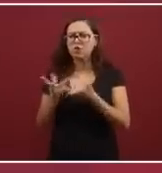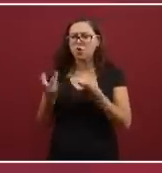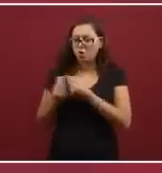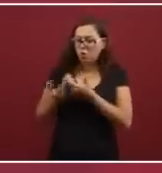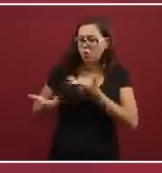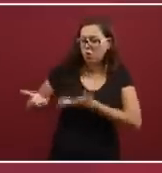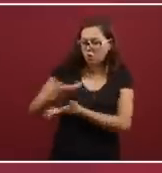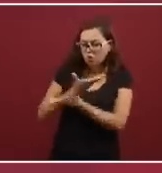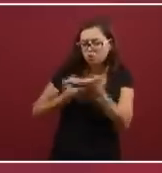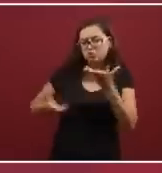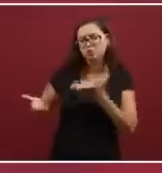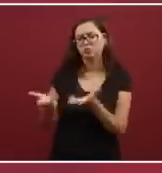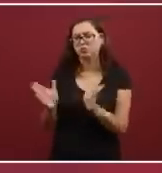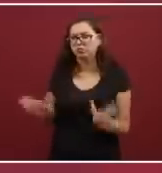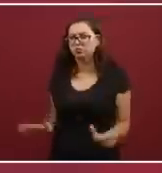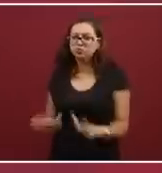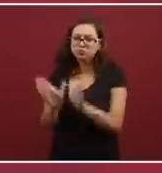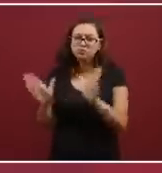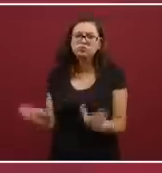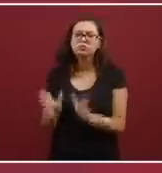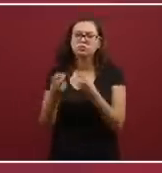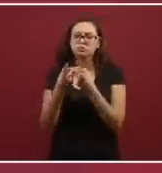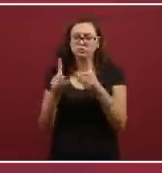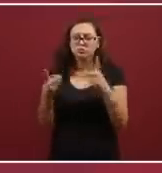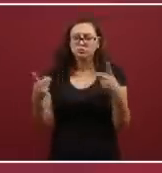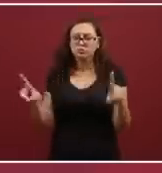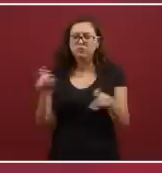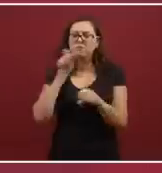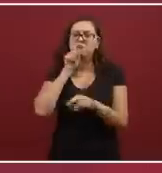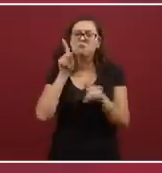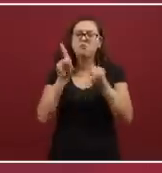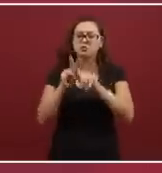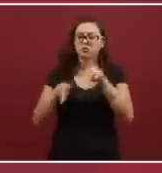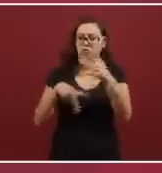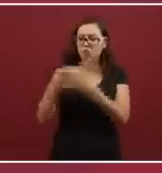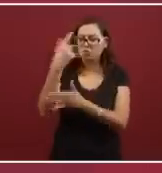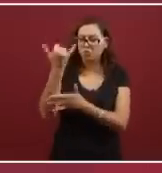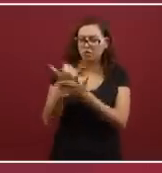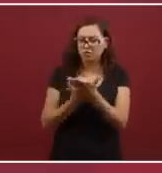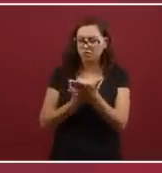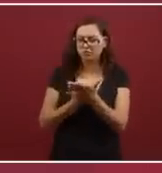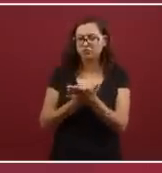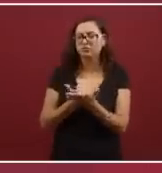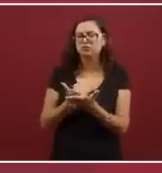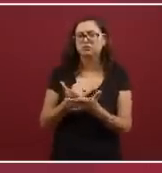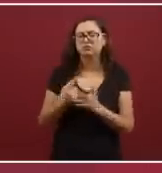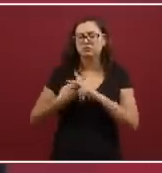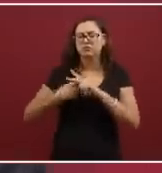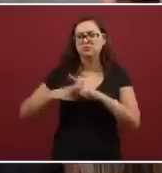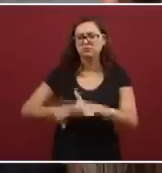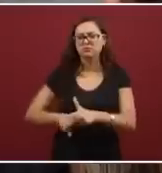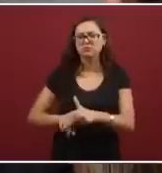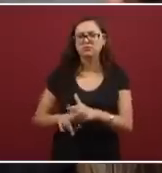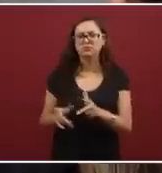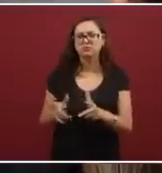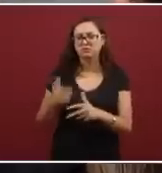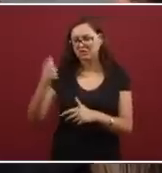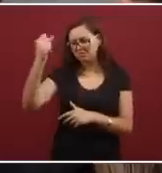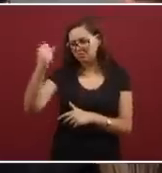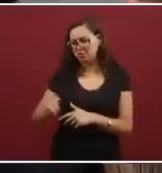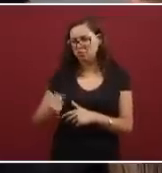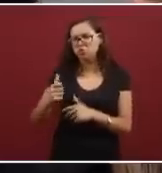el desarrollo y hablamos de los proyectos que se estaban llevando a cabo en el